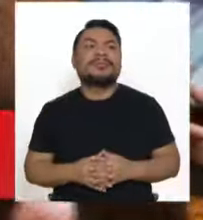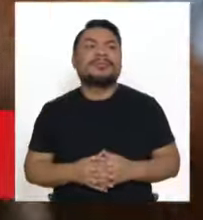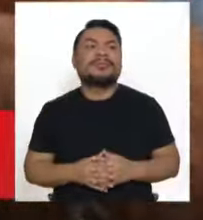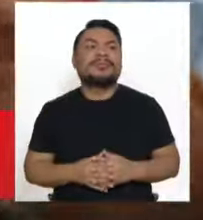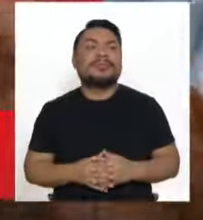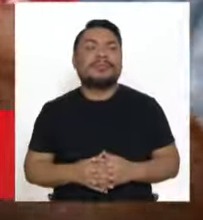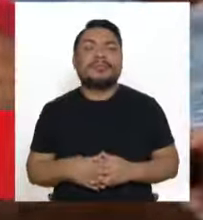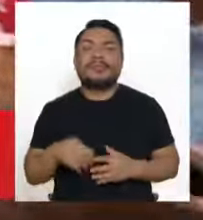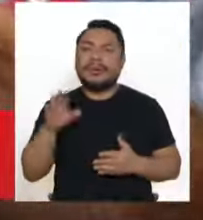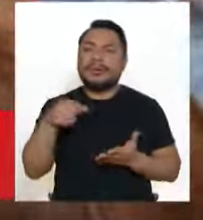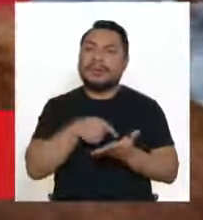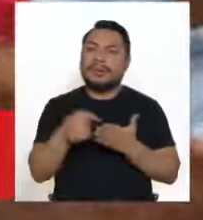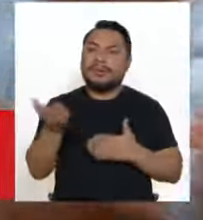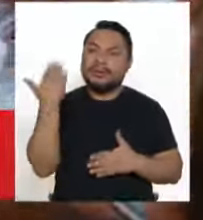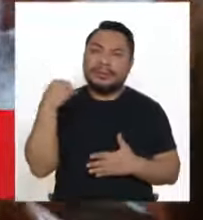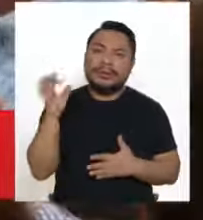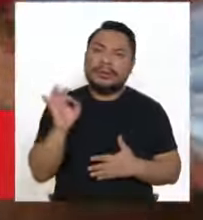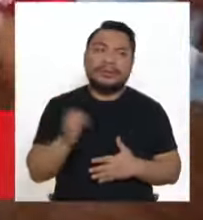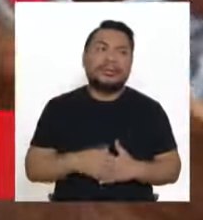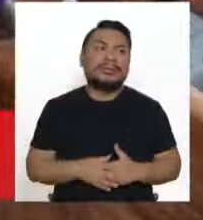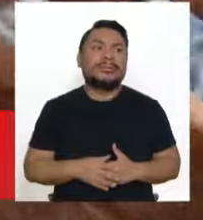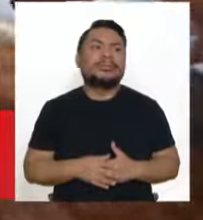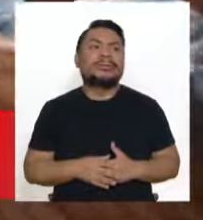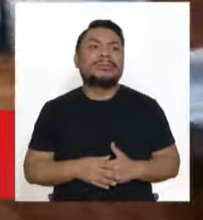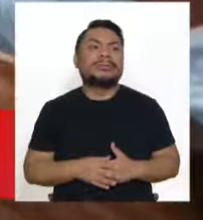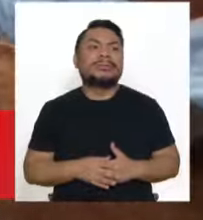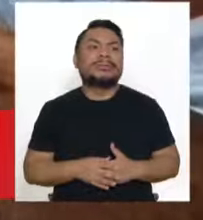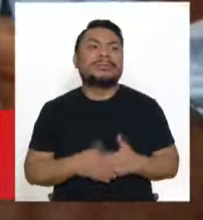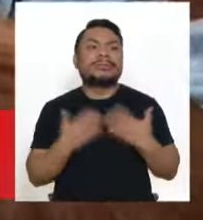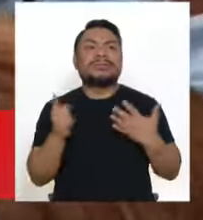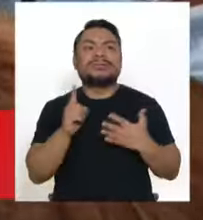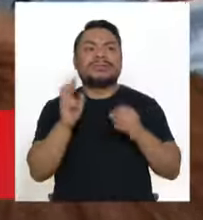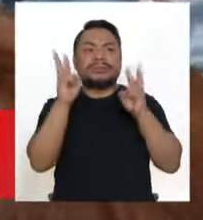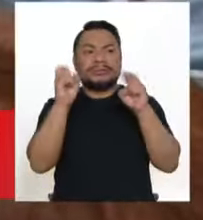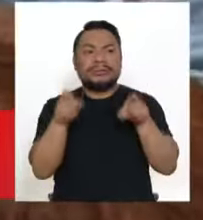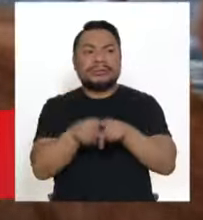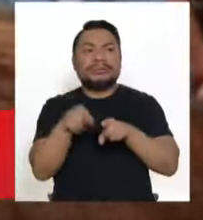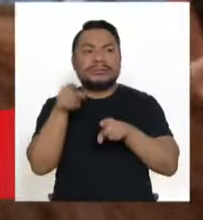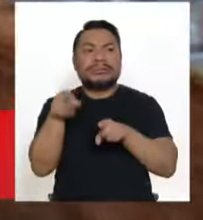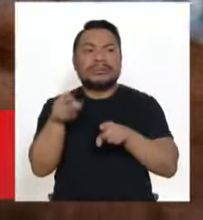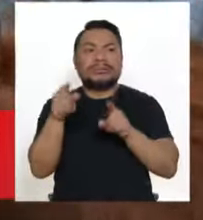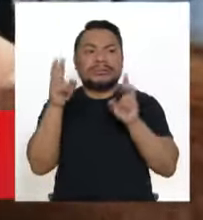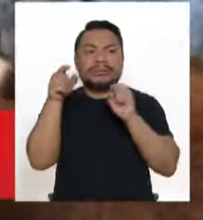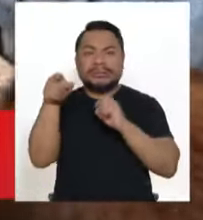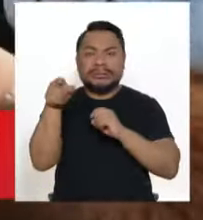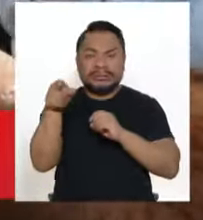La semana pasada se suspendió. Seguridad, pero no por un tema que tenga que ver con él,